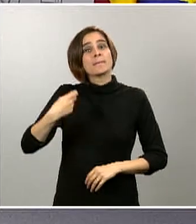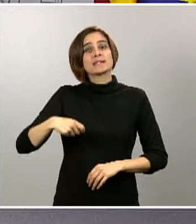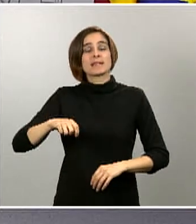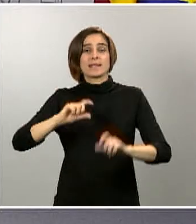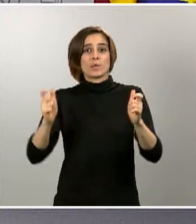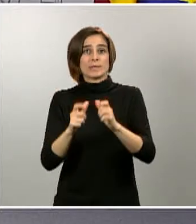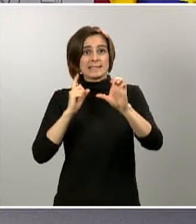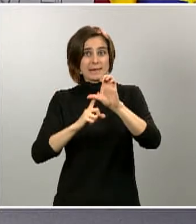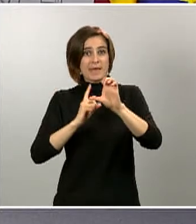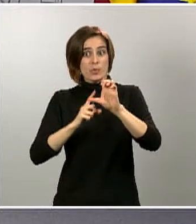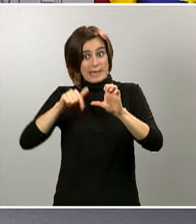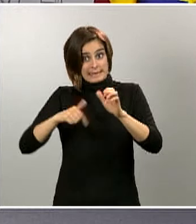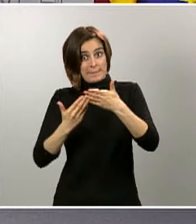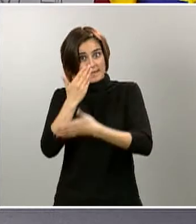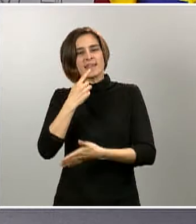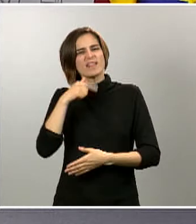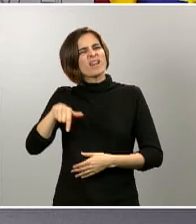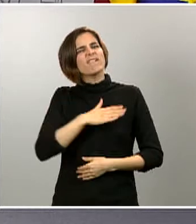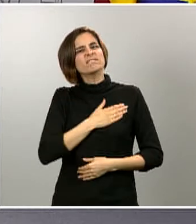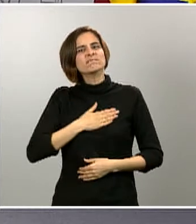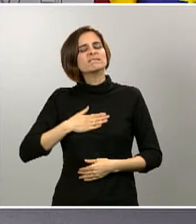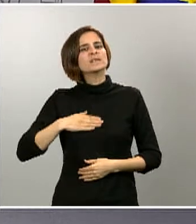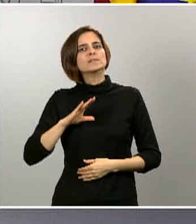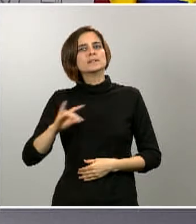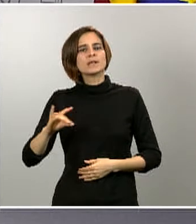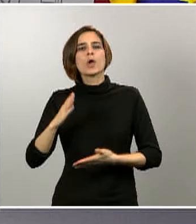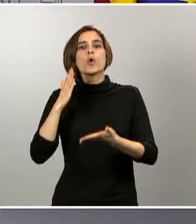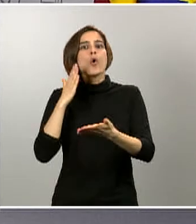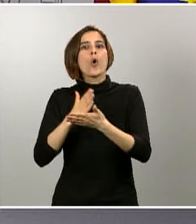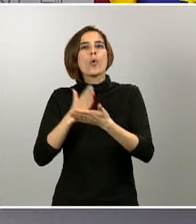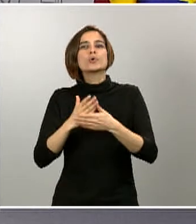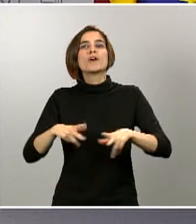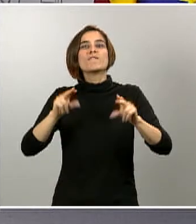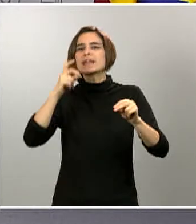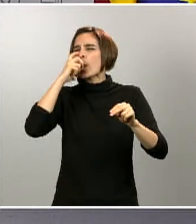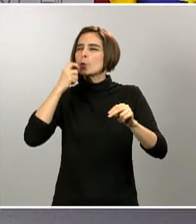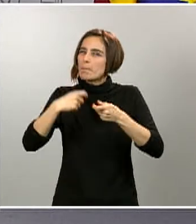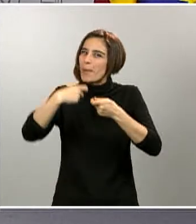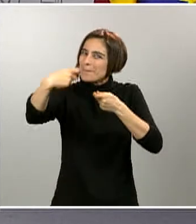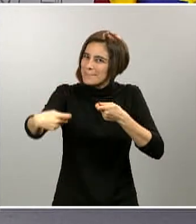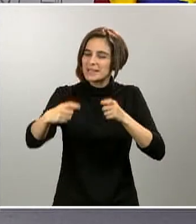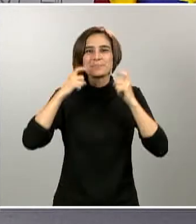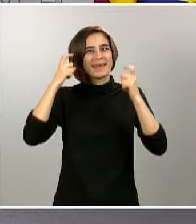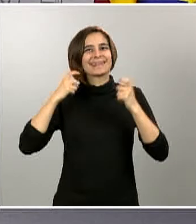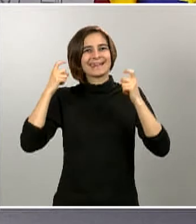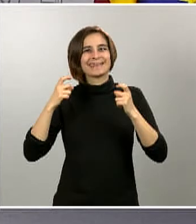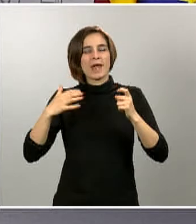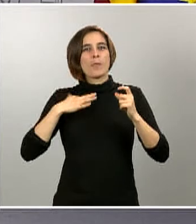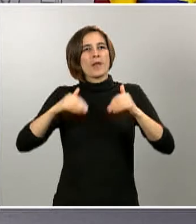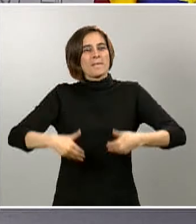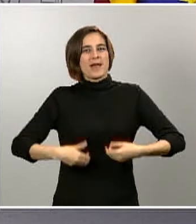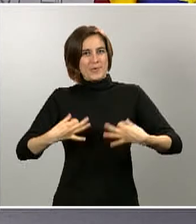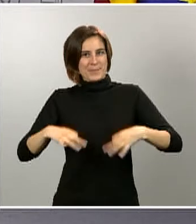él es partidario de alargar el curso escolar este mes de junio para terminar de una manera más o menos normal el curso. Mi pregunta es, ¿hay